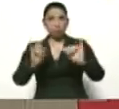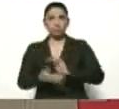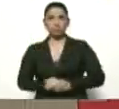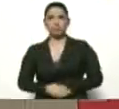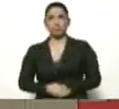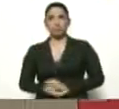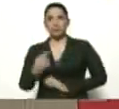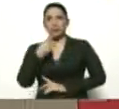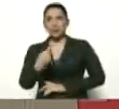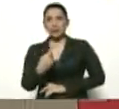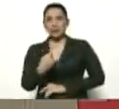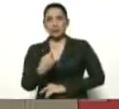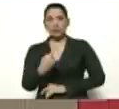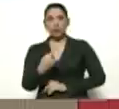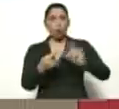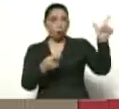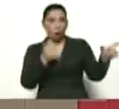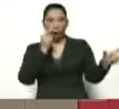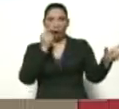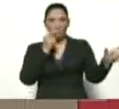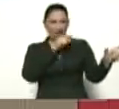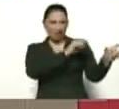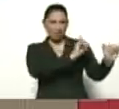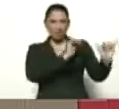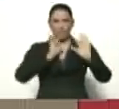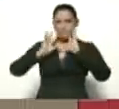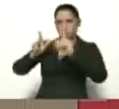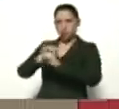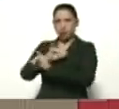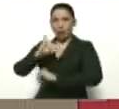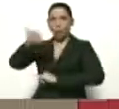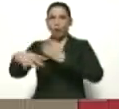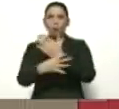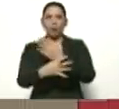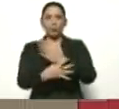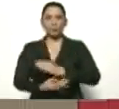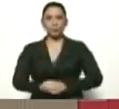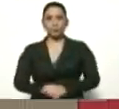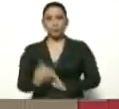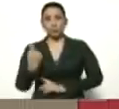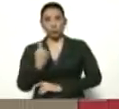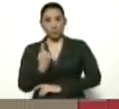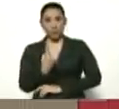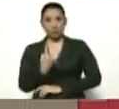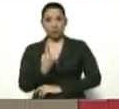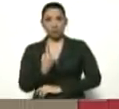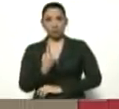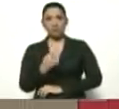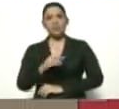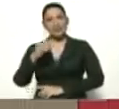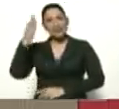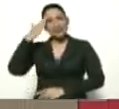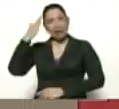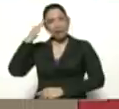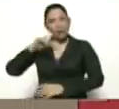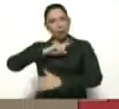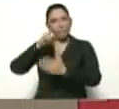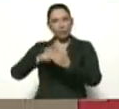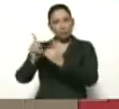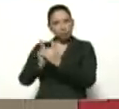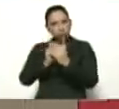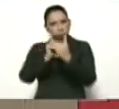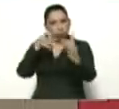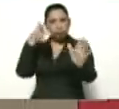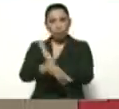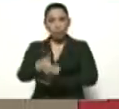señala se crea varias veces que juan guaidó no solamente estaba en conocimiento y seguimiento de